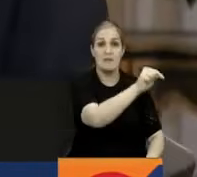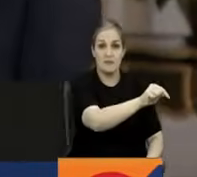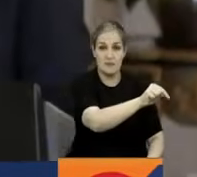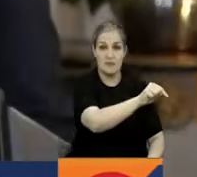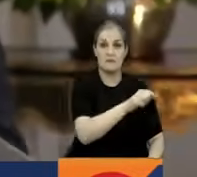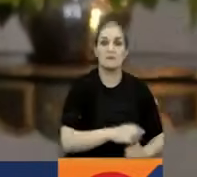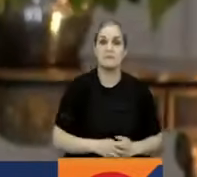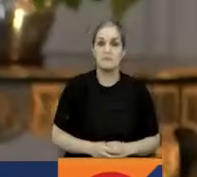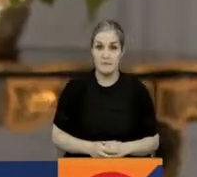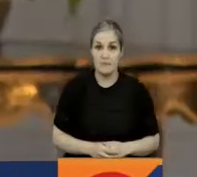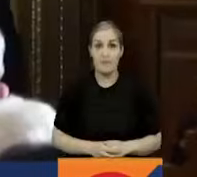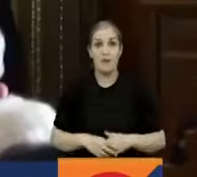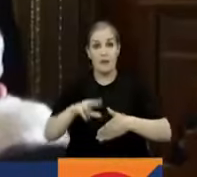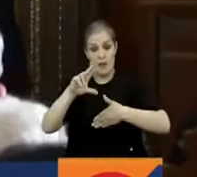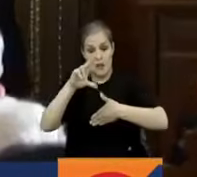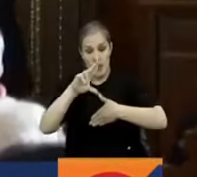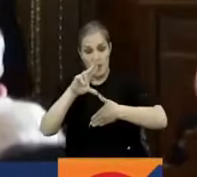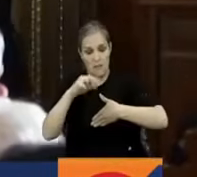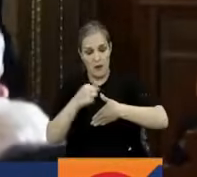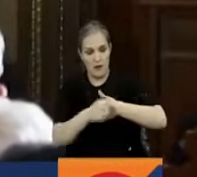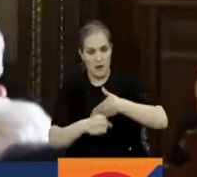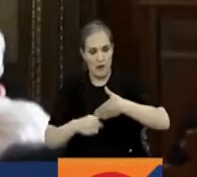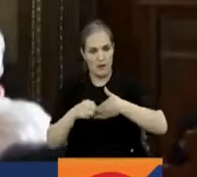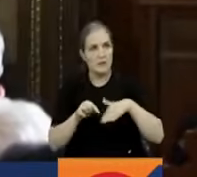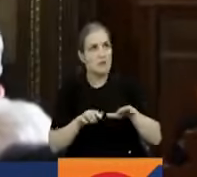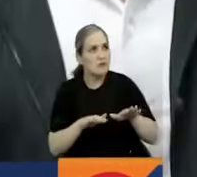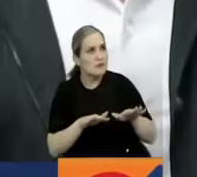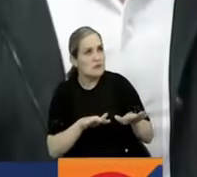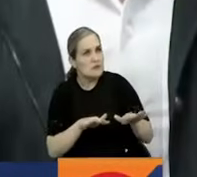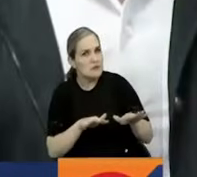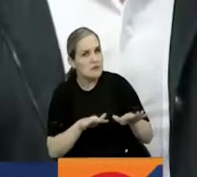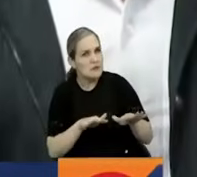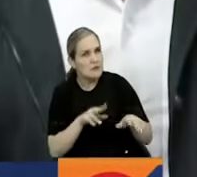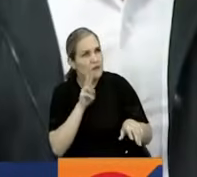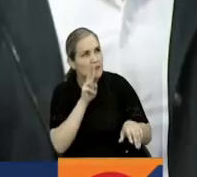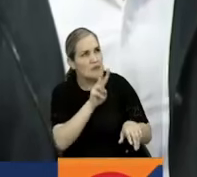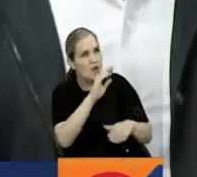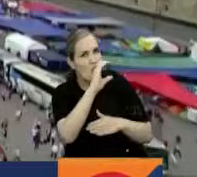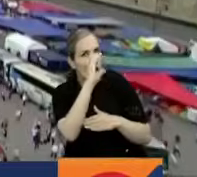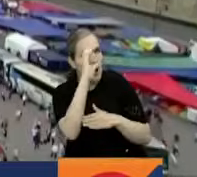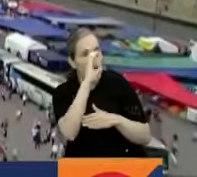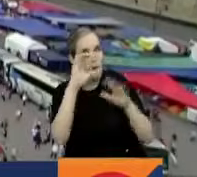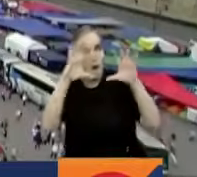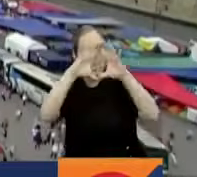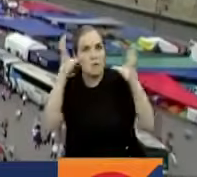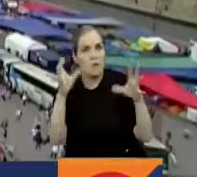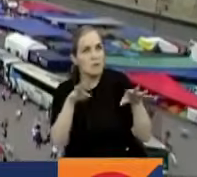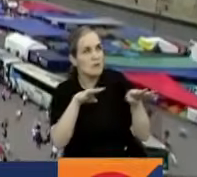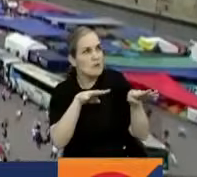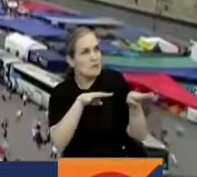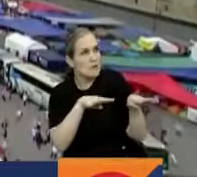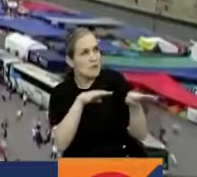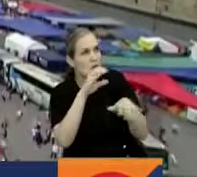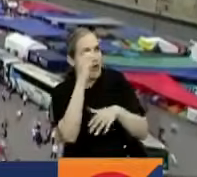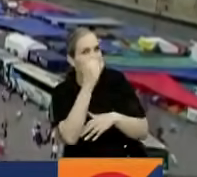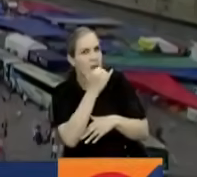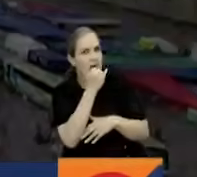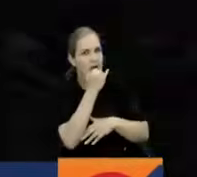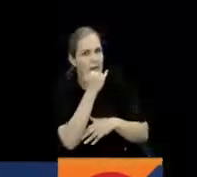Igualmente, América Latina miraba expectante las elecciones de Colombia y el mundo y la comunidad internacional